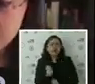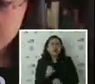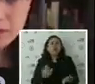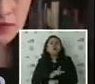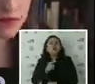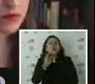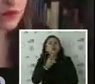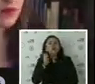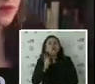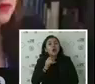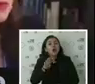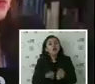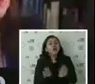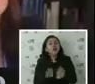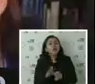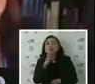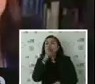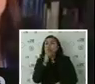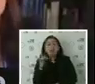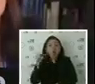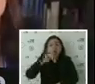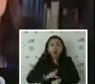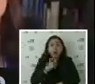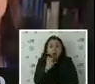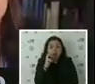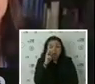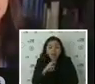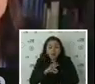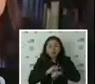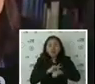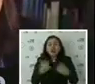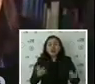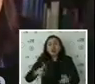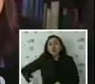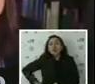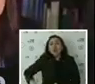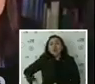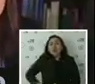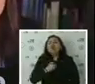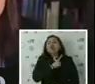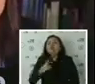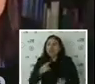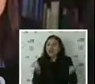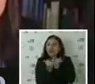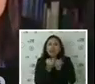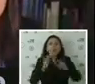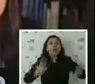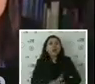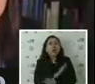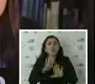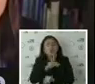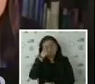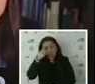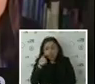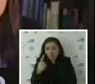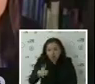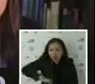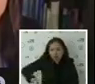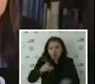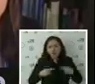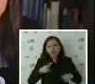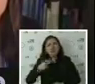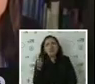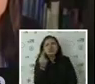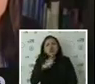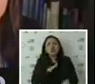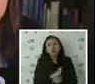su intangibilidad, refleja el gobierno mismo que se adapta a las necesidades de su población. Yo veo una